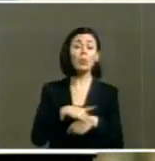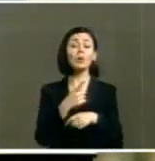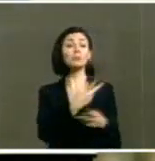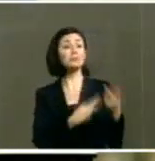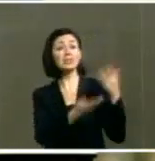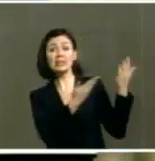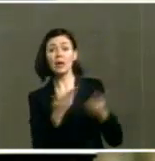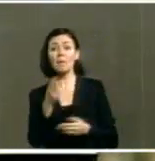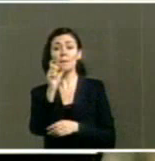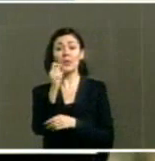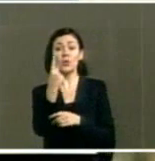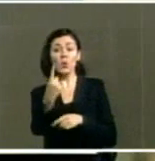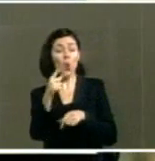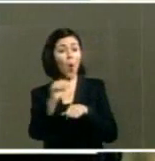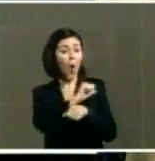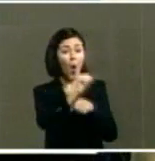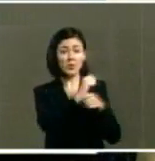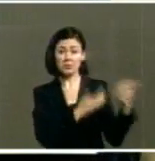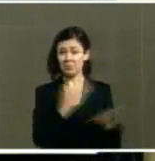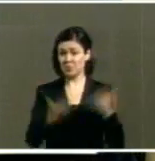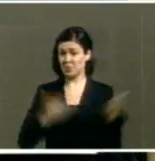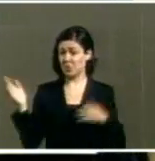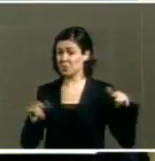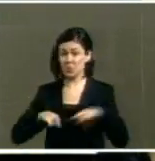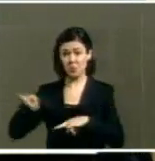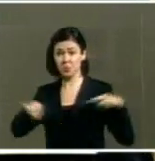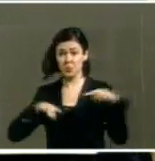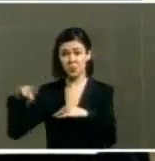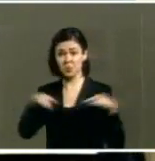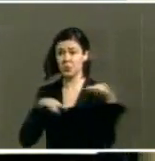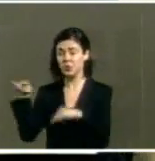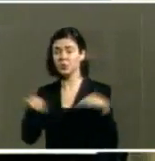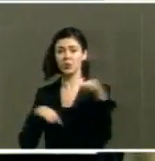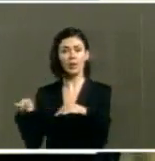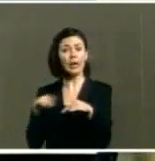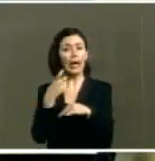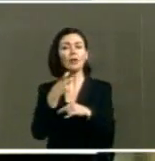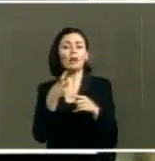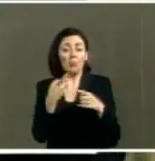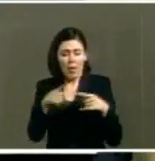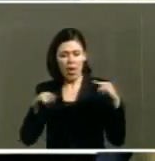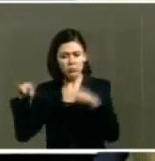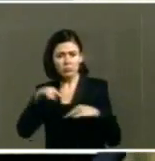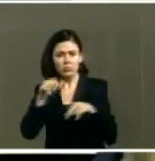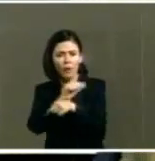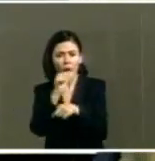como las decenas, más de 50 automóviles que se roban diariamente en Nuevo León.